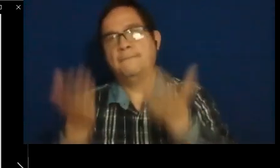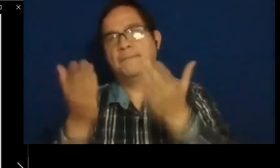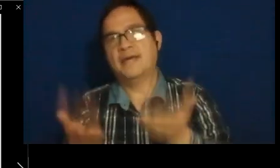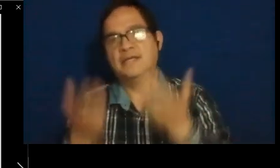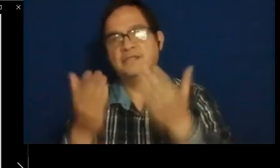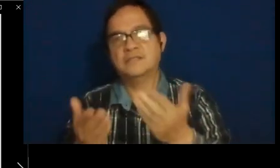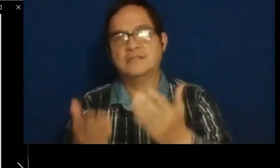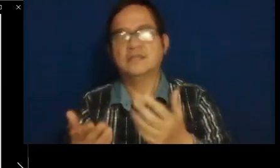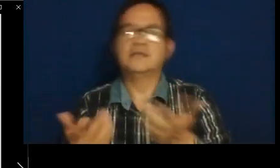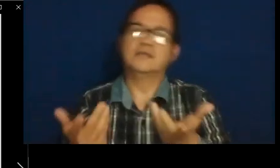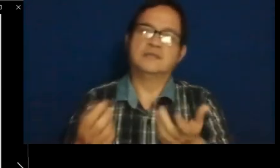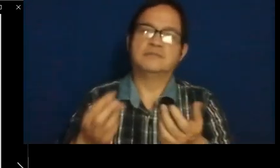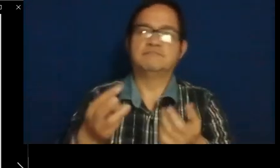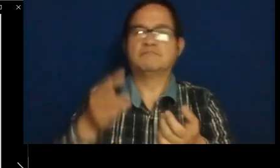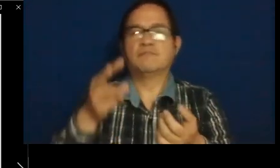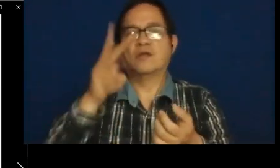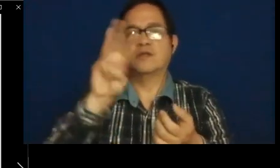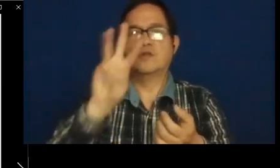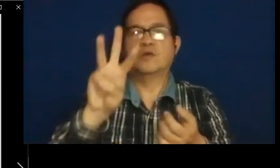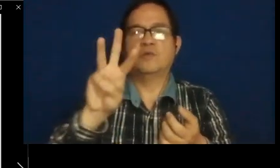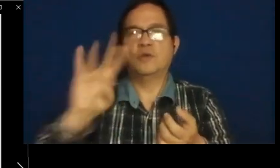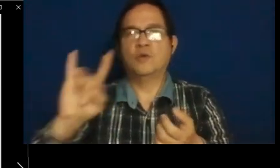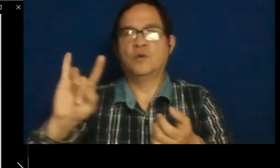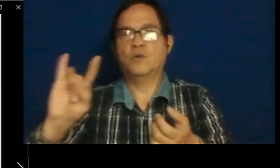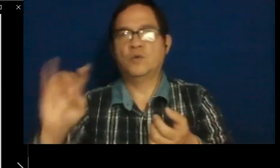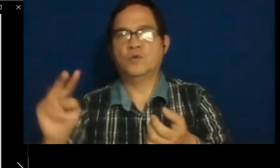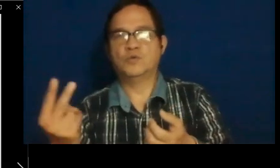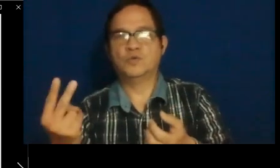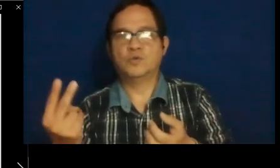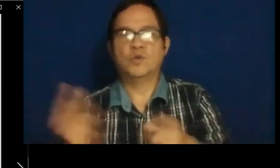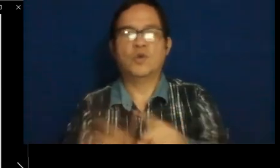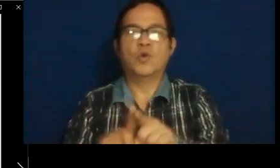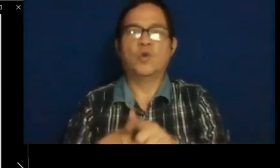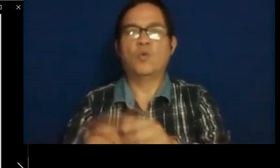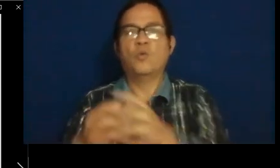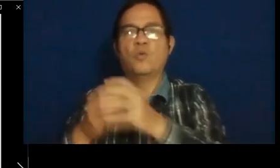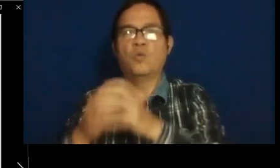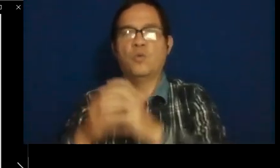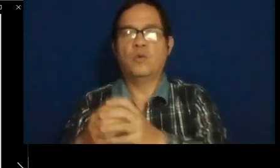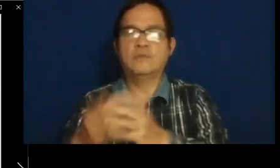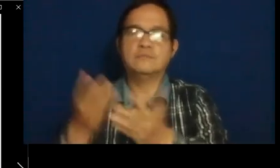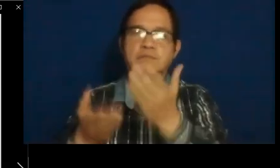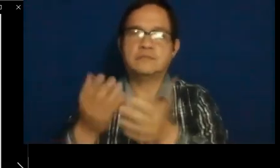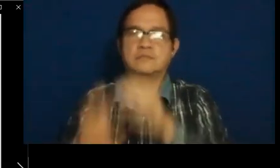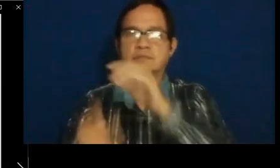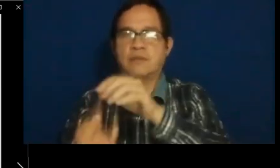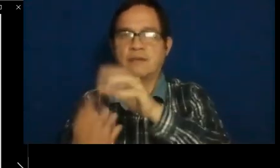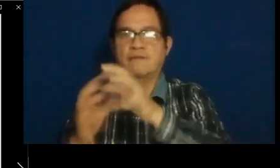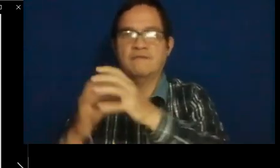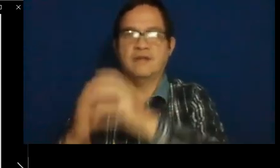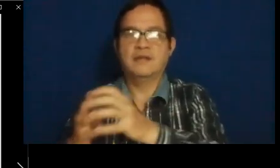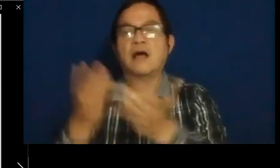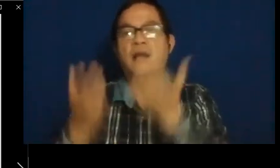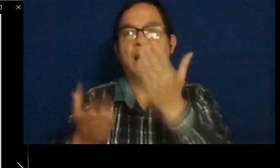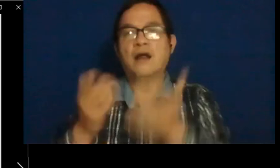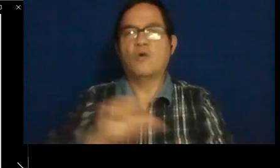sería W sub 2, y el cálculo de ese peso va a ser igual al valor de la masa multiplicado por la gravedad. ¿Listo? Y vamos